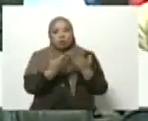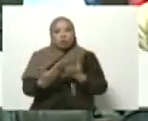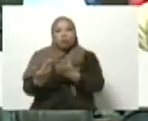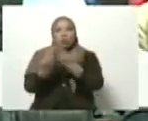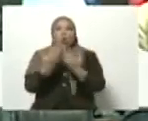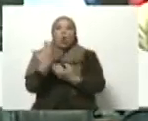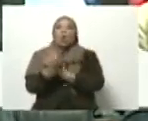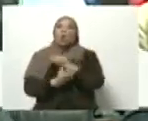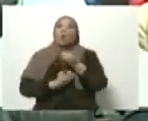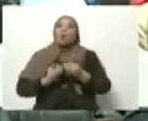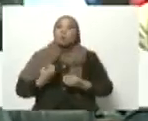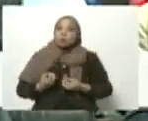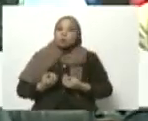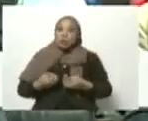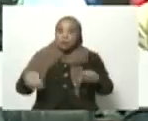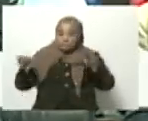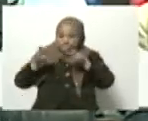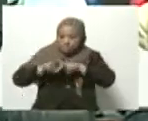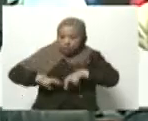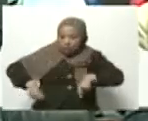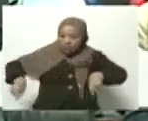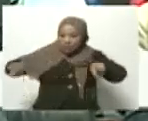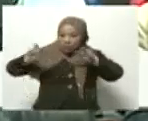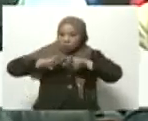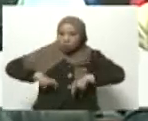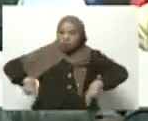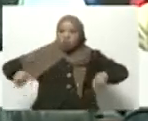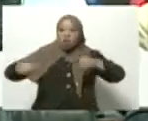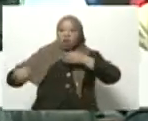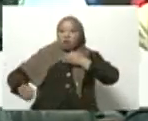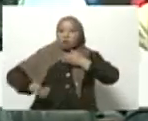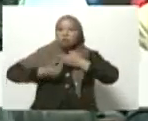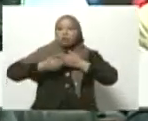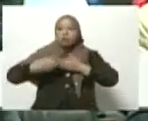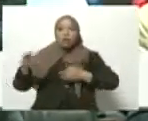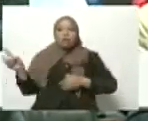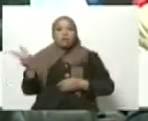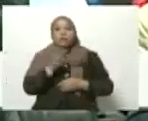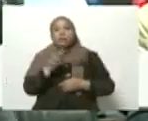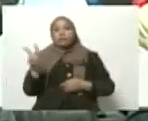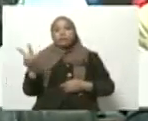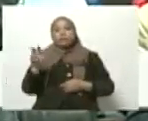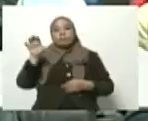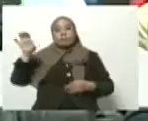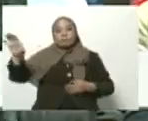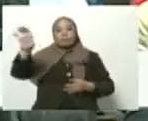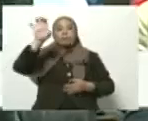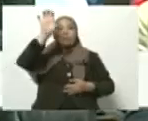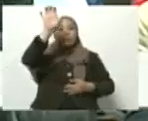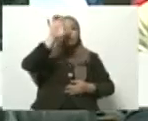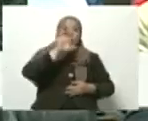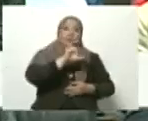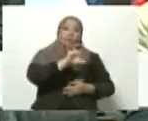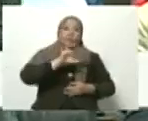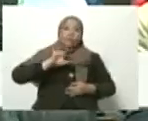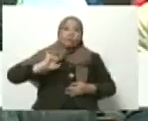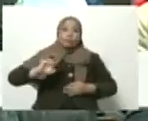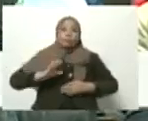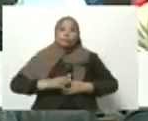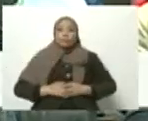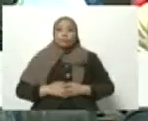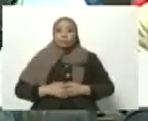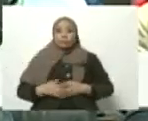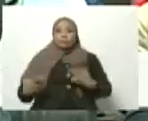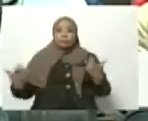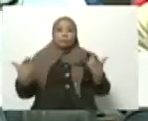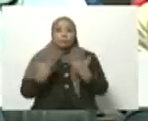cómo investigar los atentados contra Venezuela, la agresión contra el país, magnicidio y delitos de